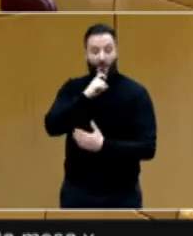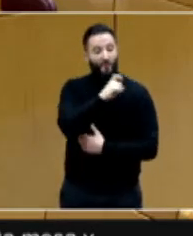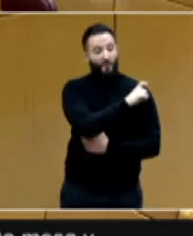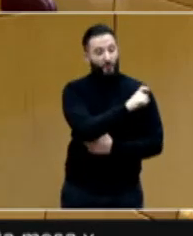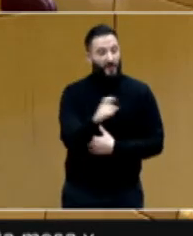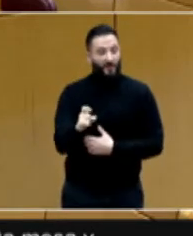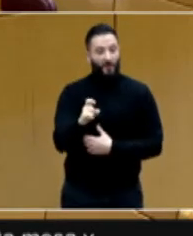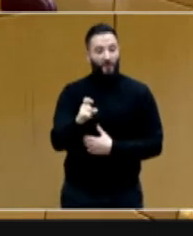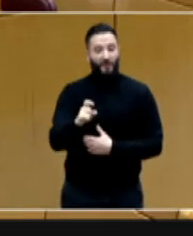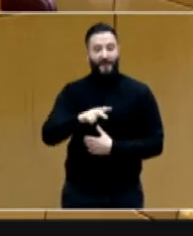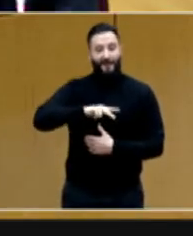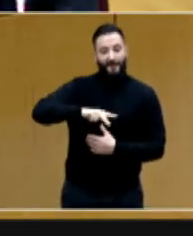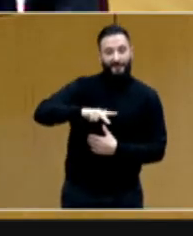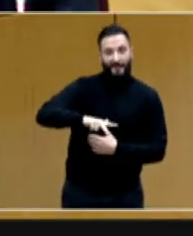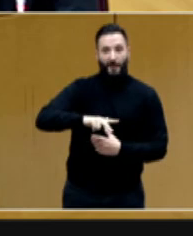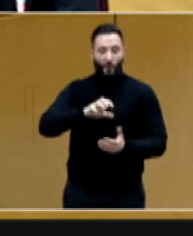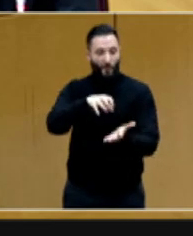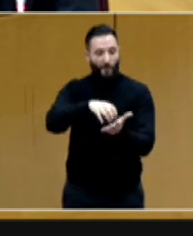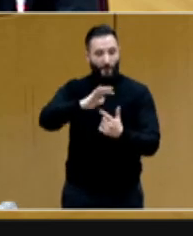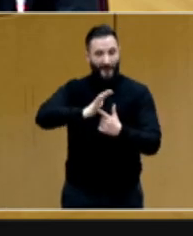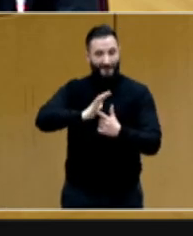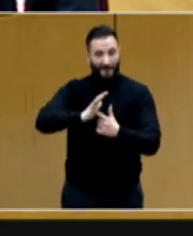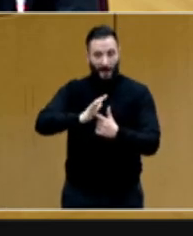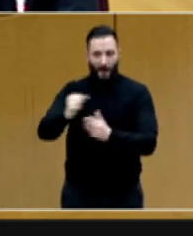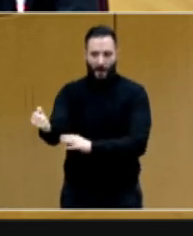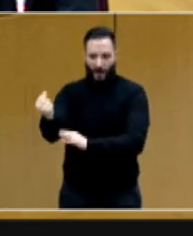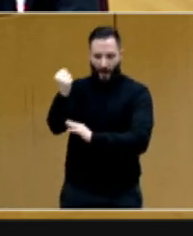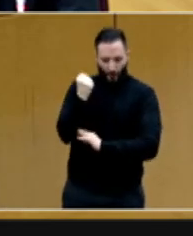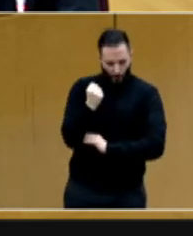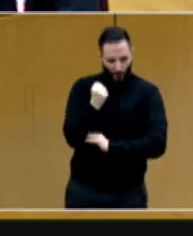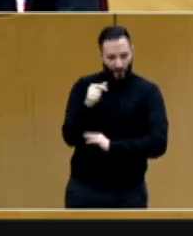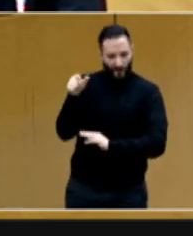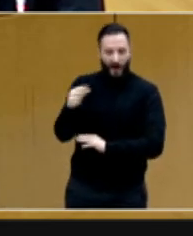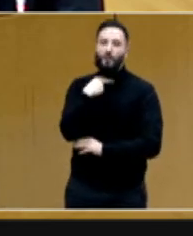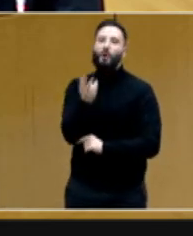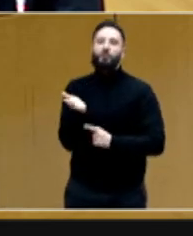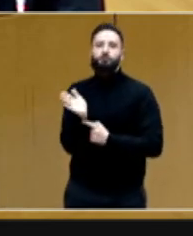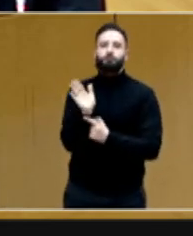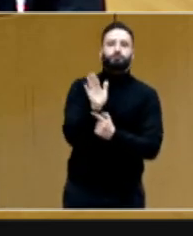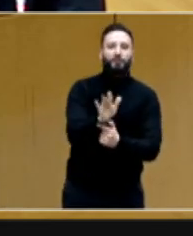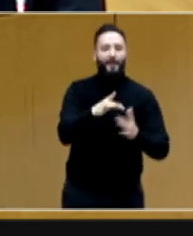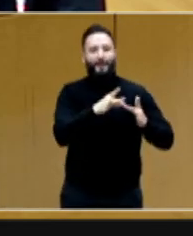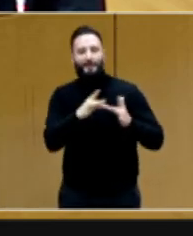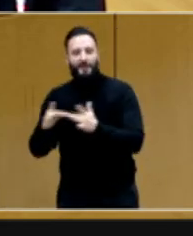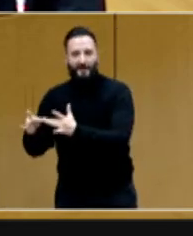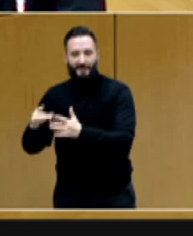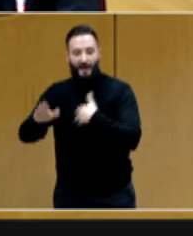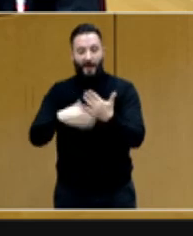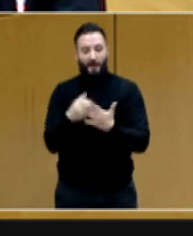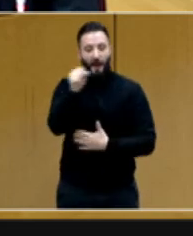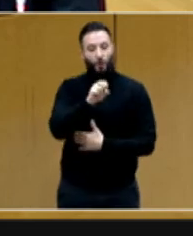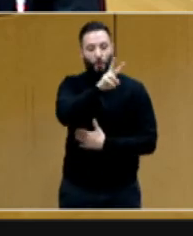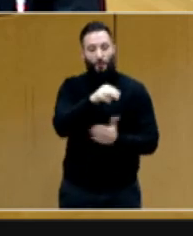Castellano manchega futucam que ha sido portavoz y lideresa de la asociación Libre hasta el año 2022